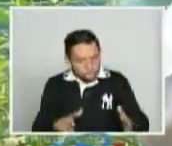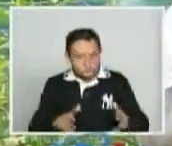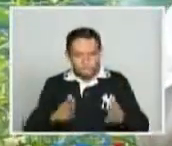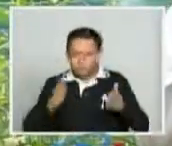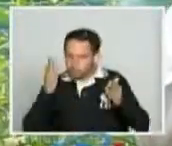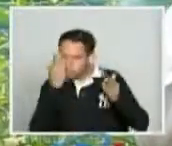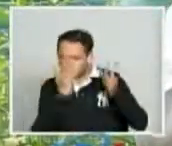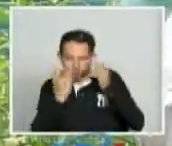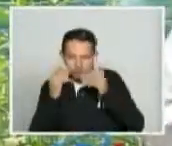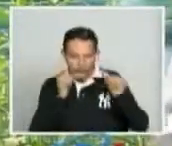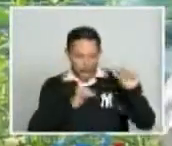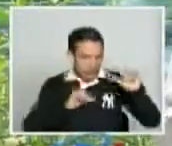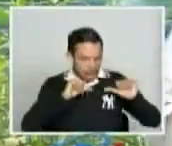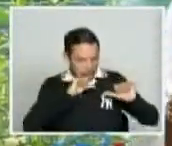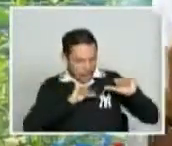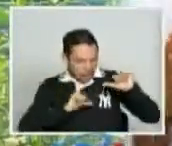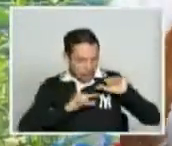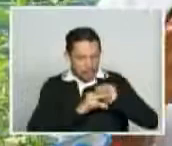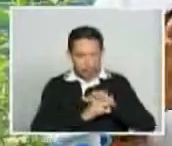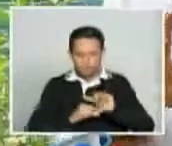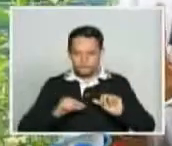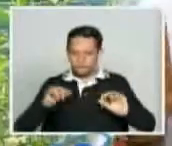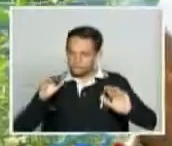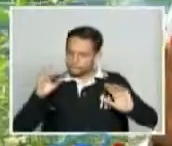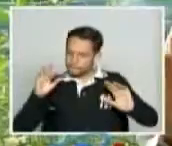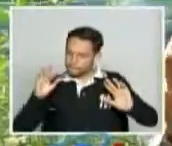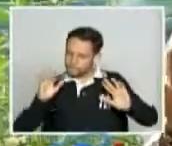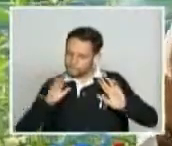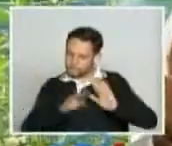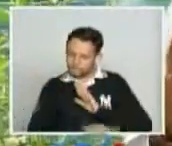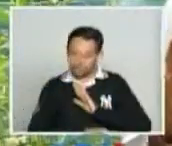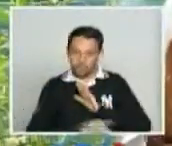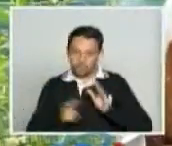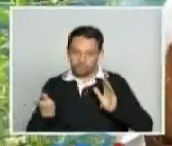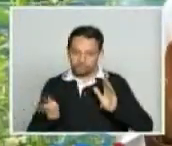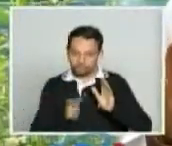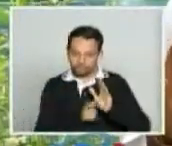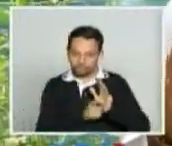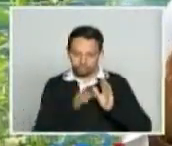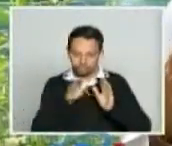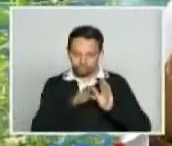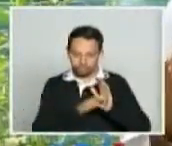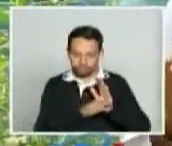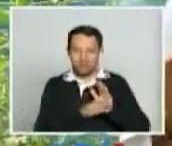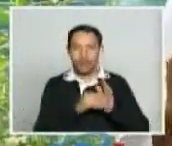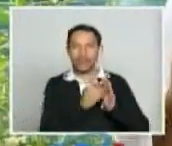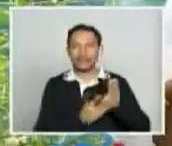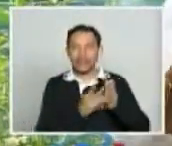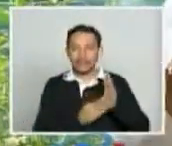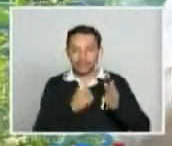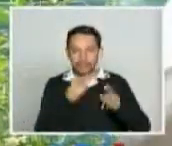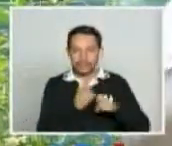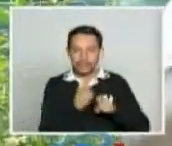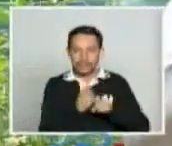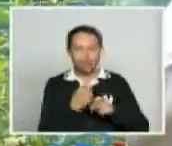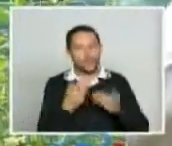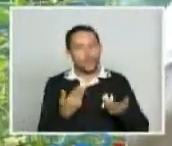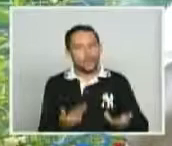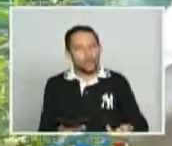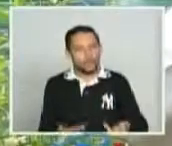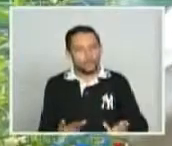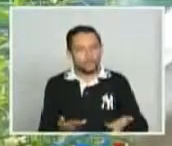de laboratorio son muy bajas. Lo normal de una prueba de laboratorio de tiroides está entre